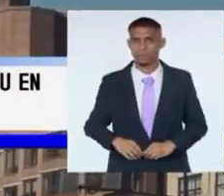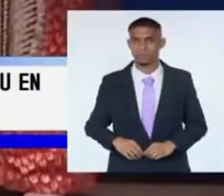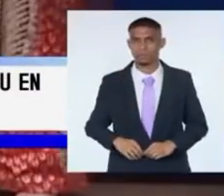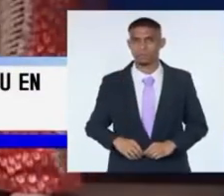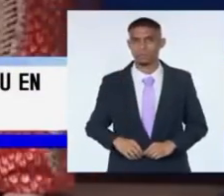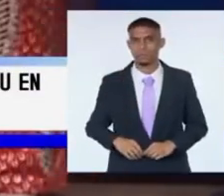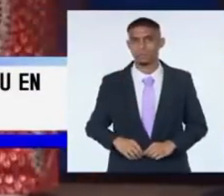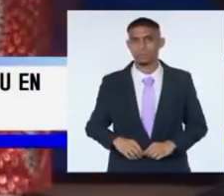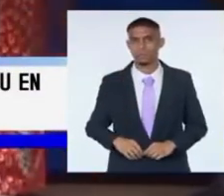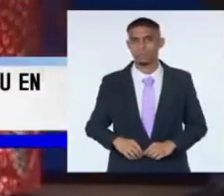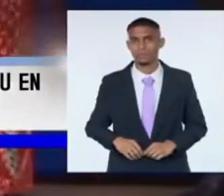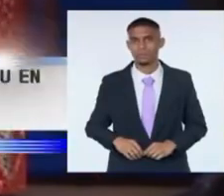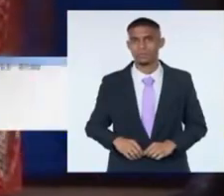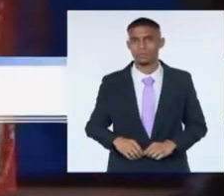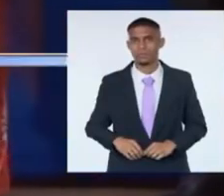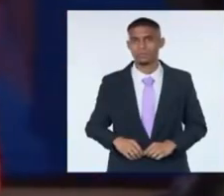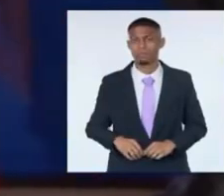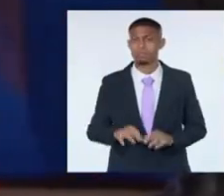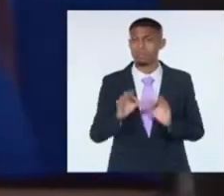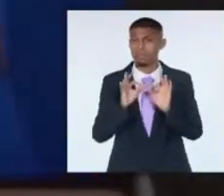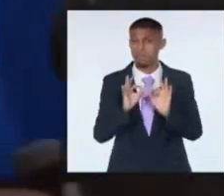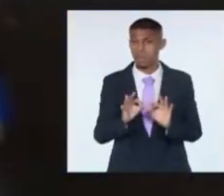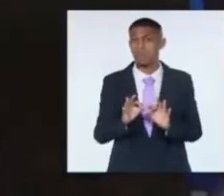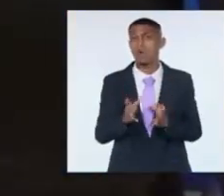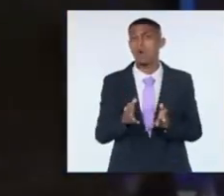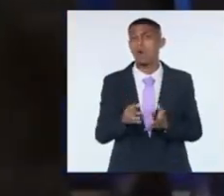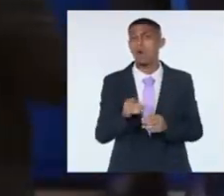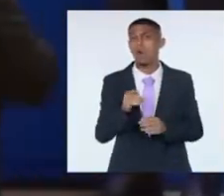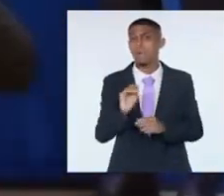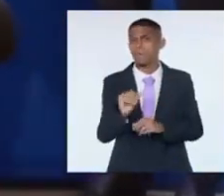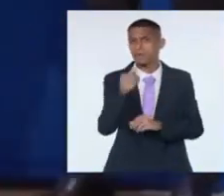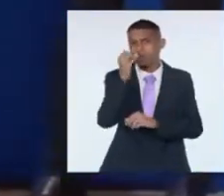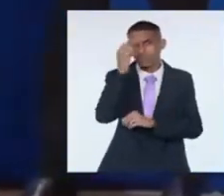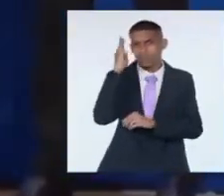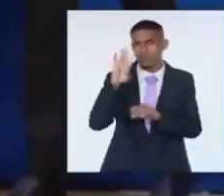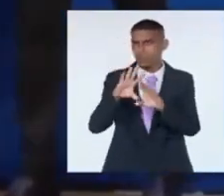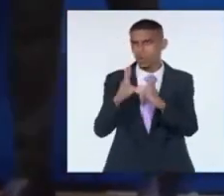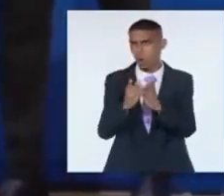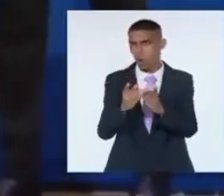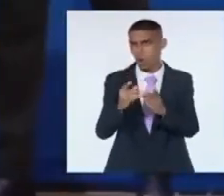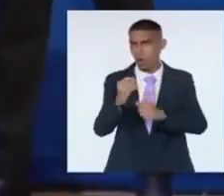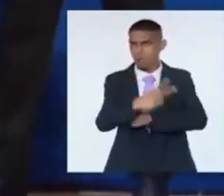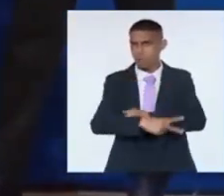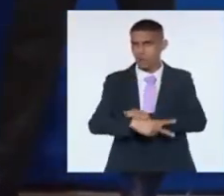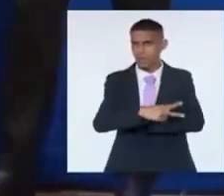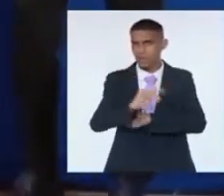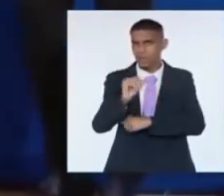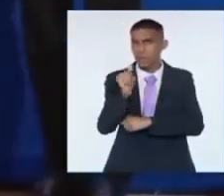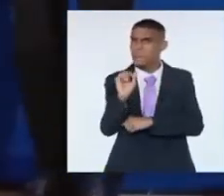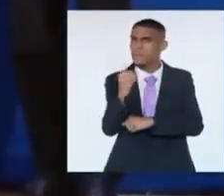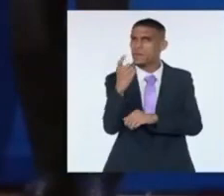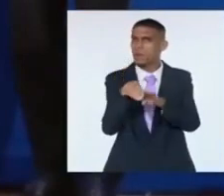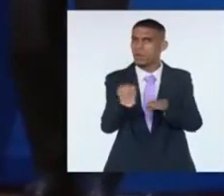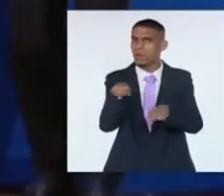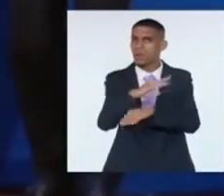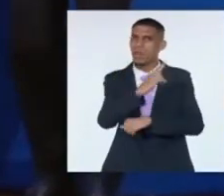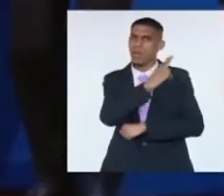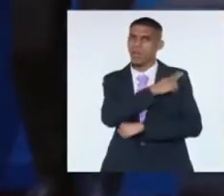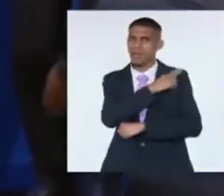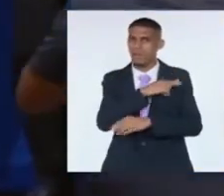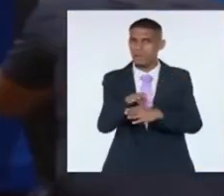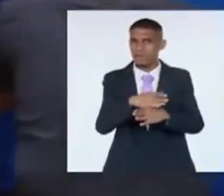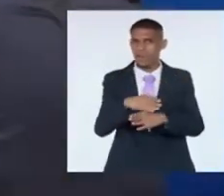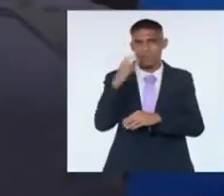Naciones Unidas tal y como establece el protocolo Díaz canel como todos los presidentes Monarcas primeros ministros y jefes de estado